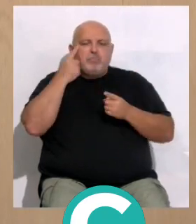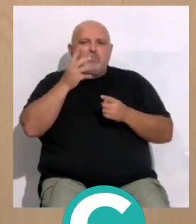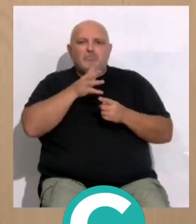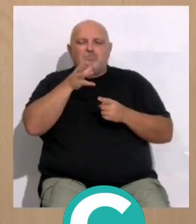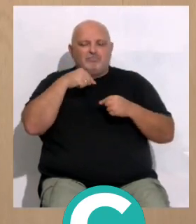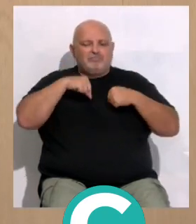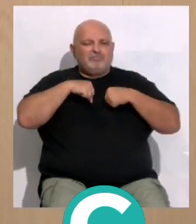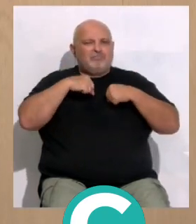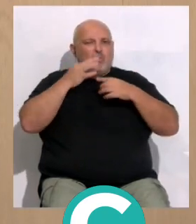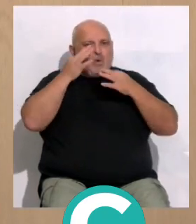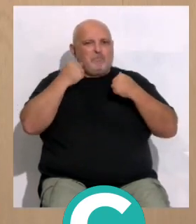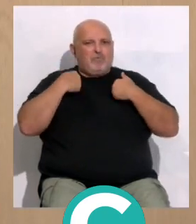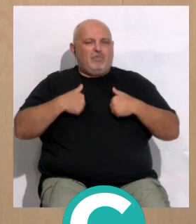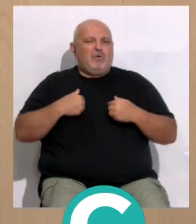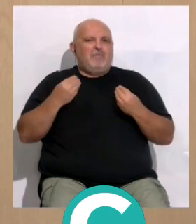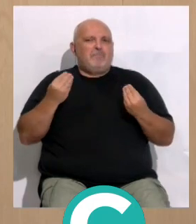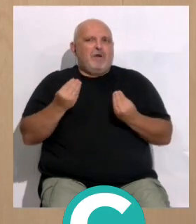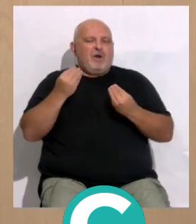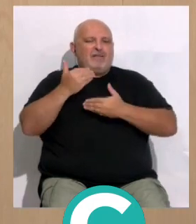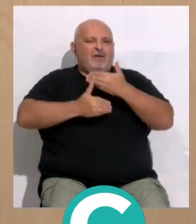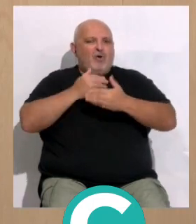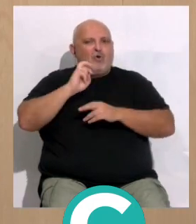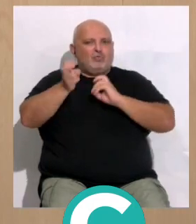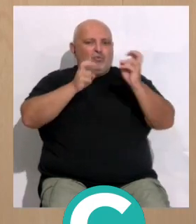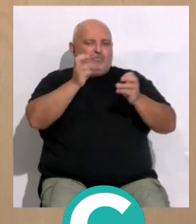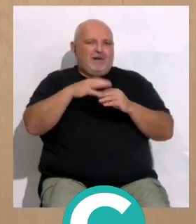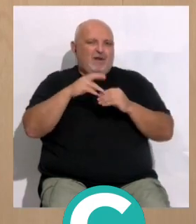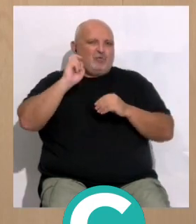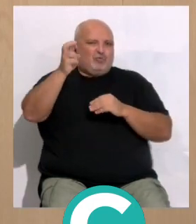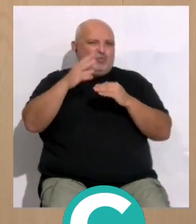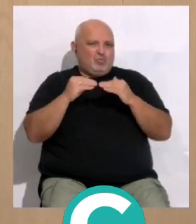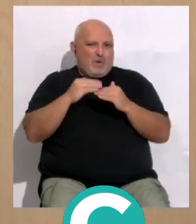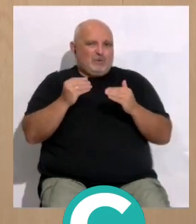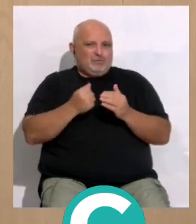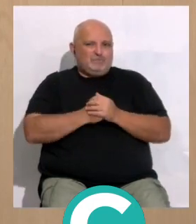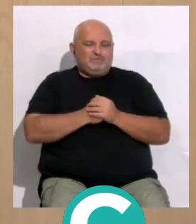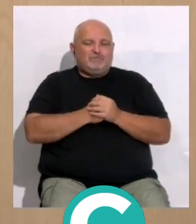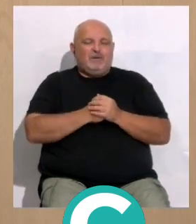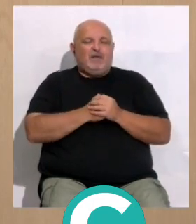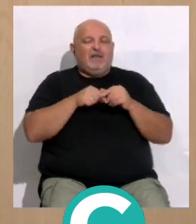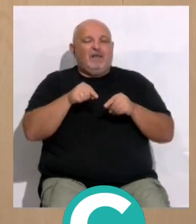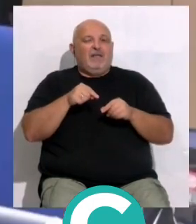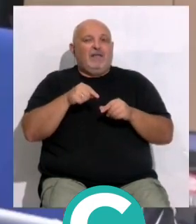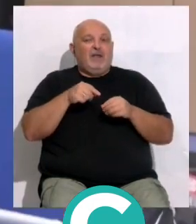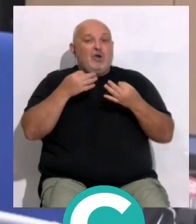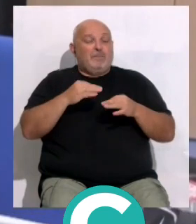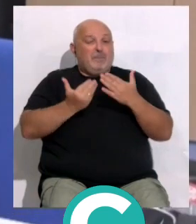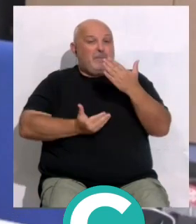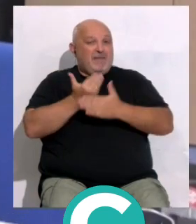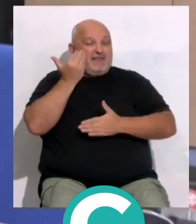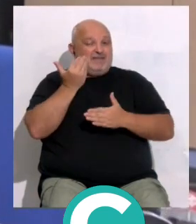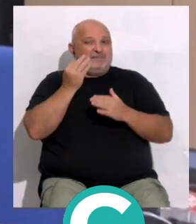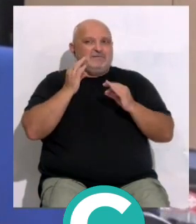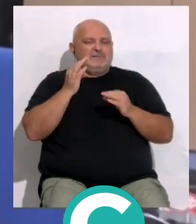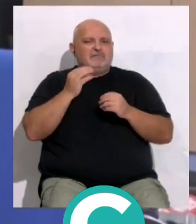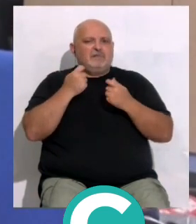en el organismo e intentar mejorar con el tiempo esta patología. Y realmente, por la mañana,